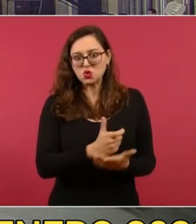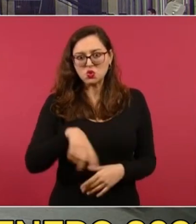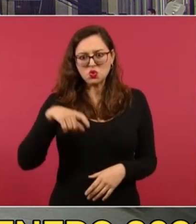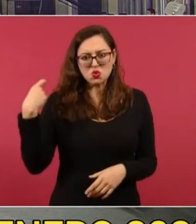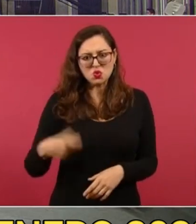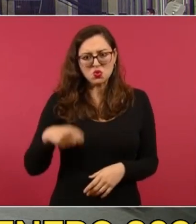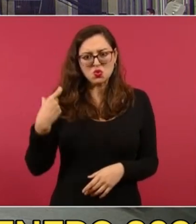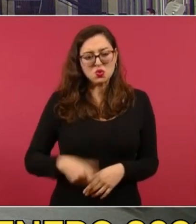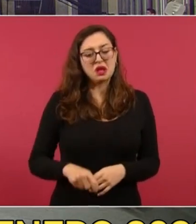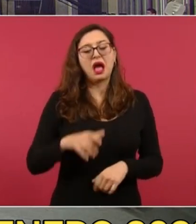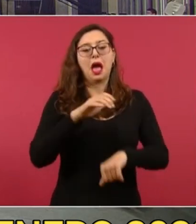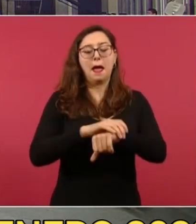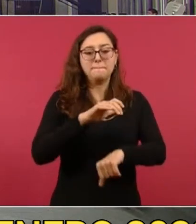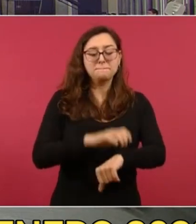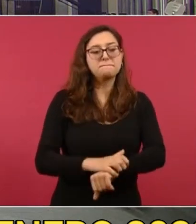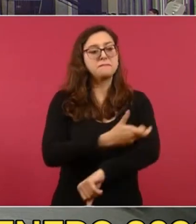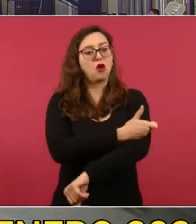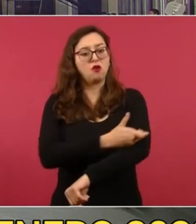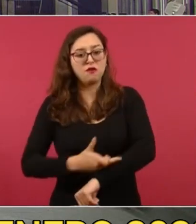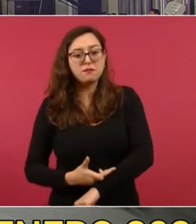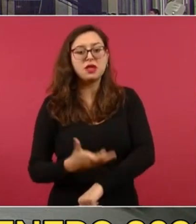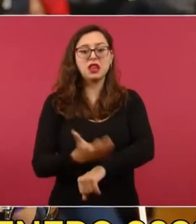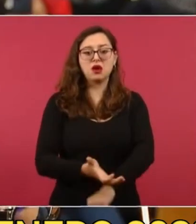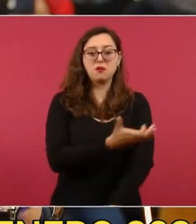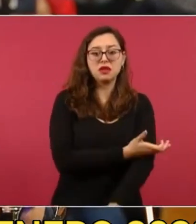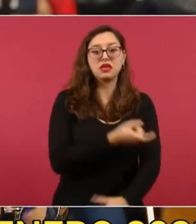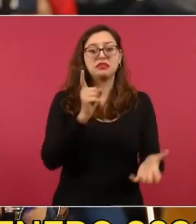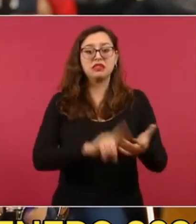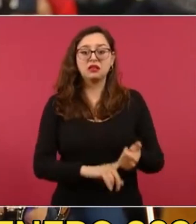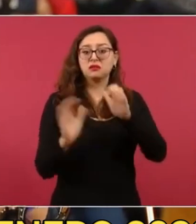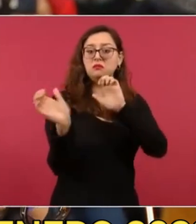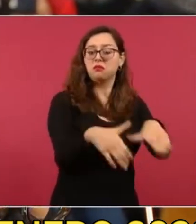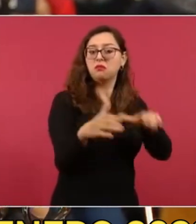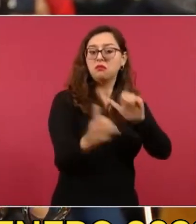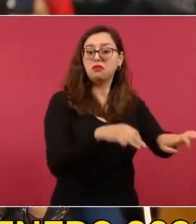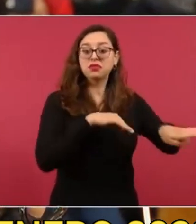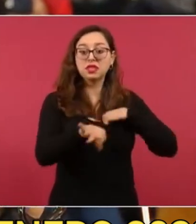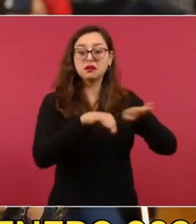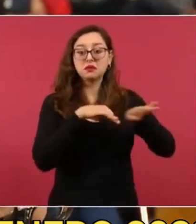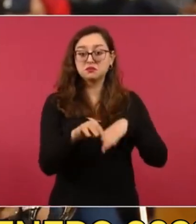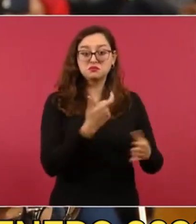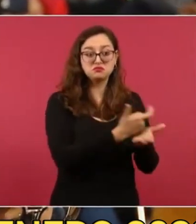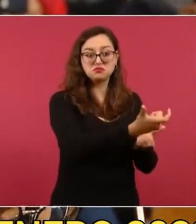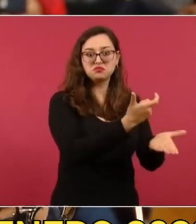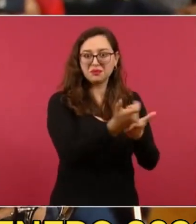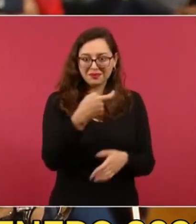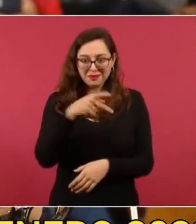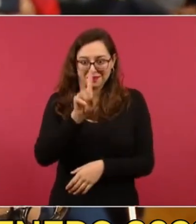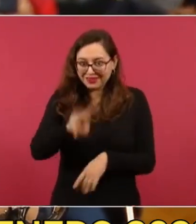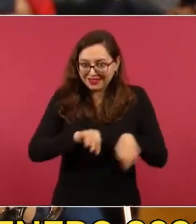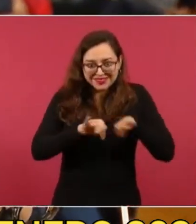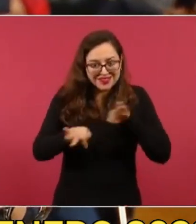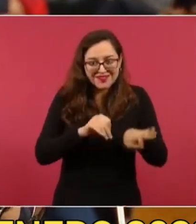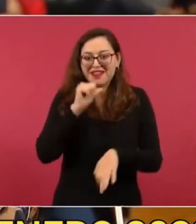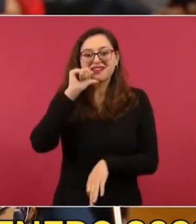a amigos, familiares, compañeros dentro de esta dependencia, los cuales pues no están en sus áreas de